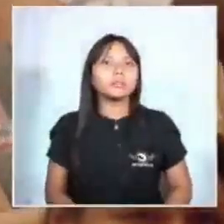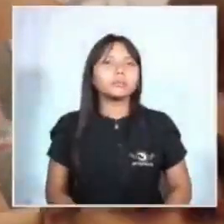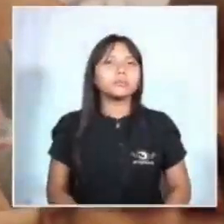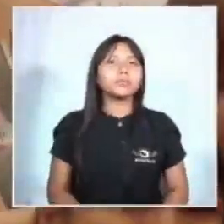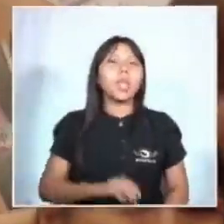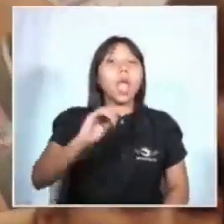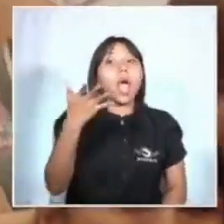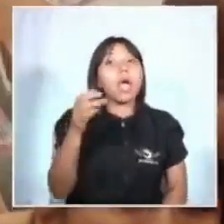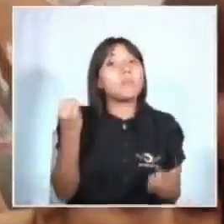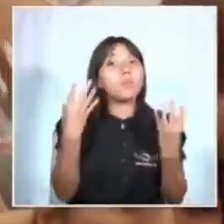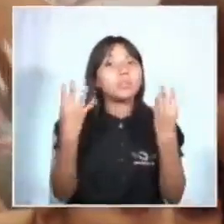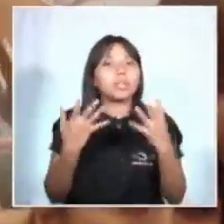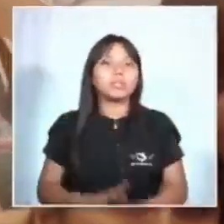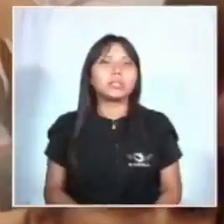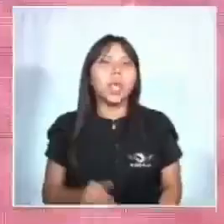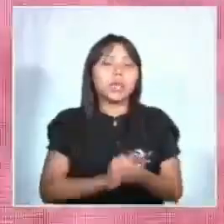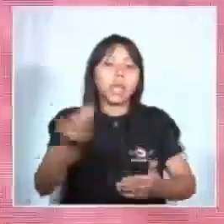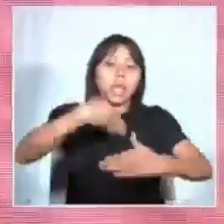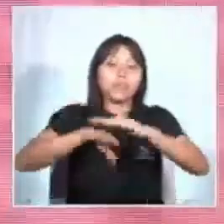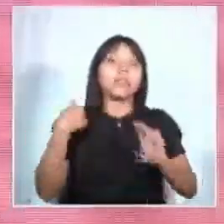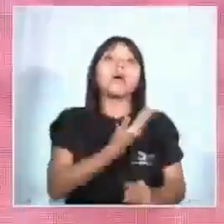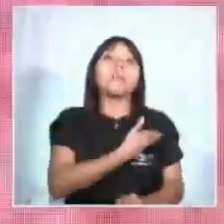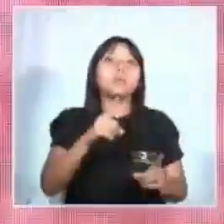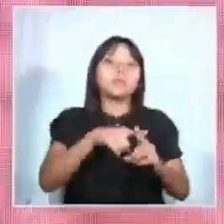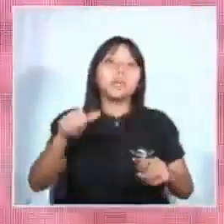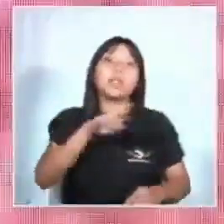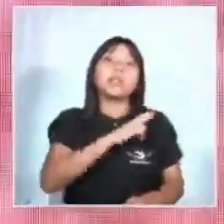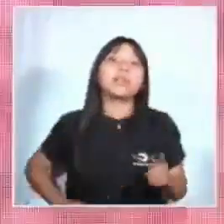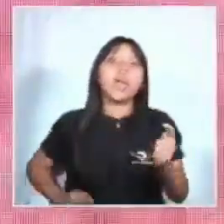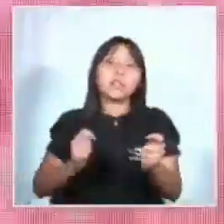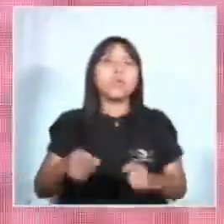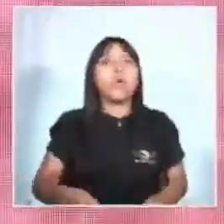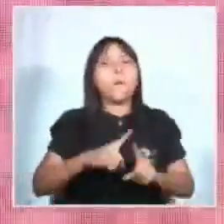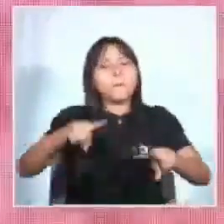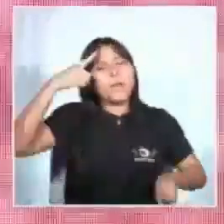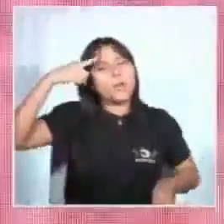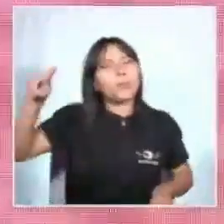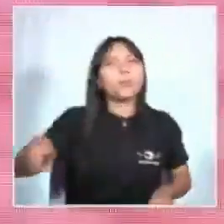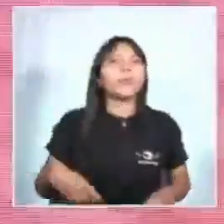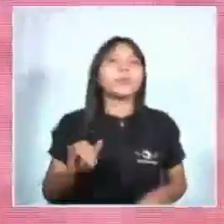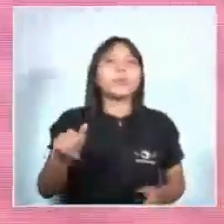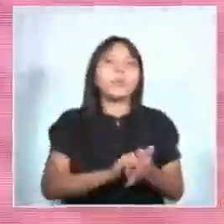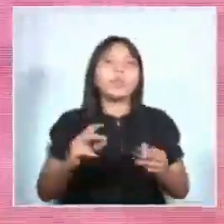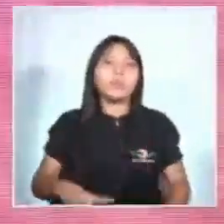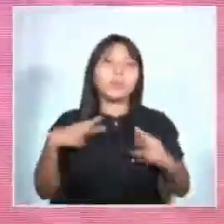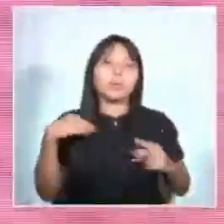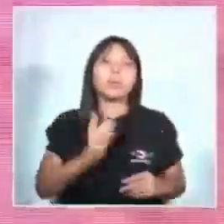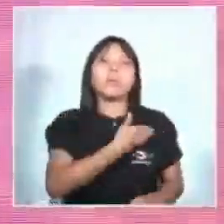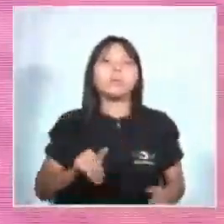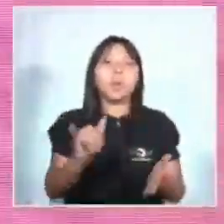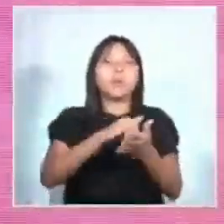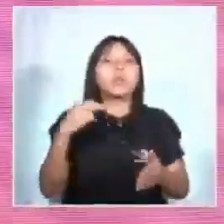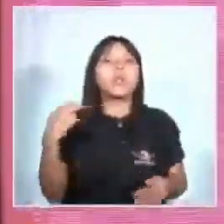habemos muchas que entramos al reino, pero por causa del trasfondo que hemos vivido, aunque nos ponen